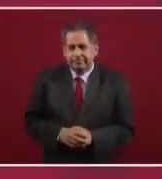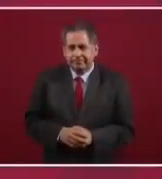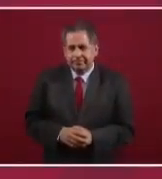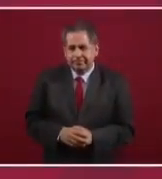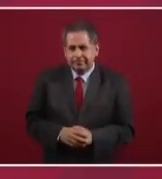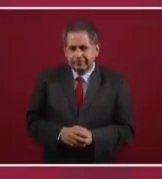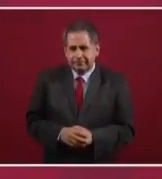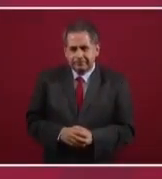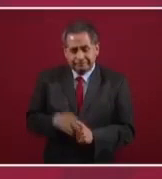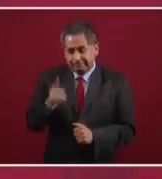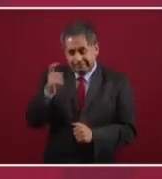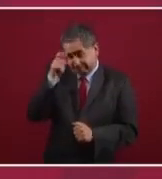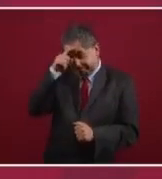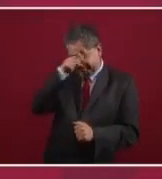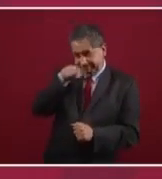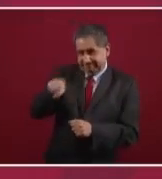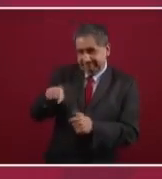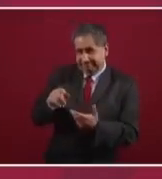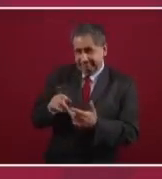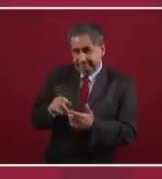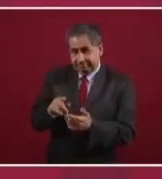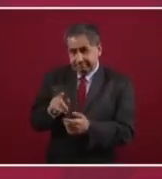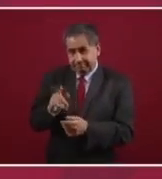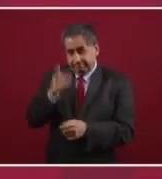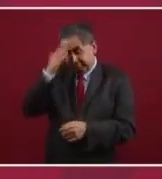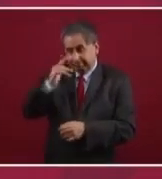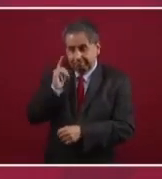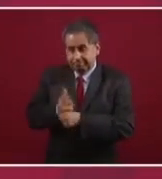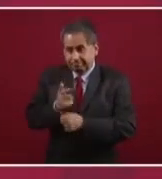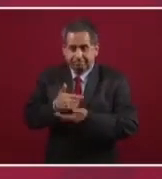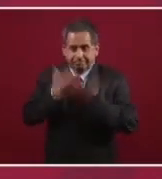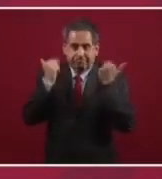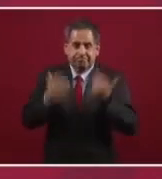eso sí está muy difícil, ¿no?, de saber, porque